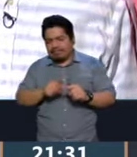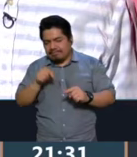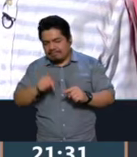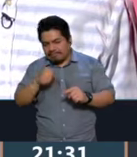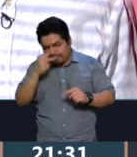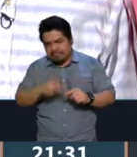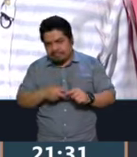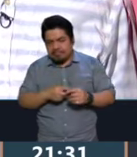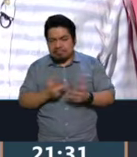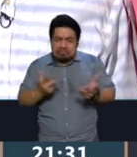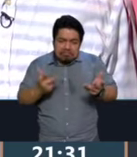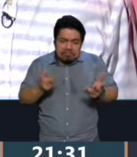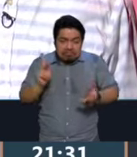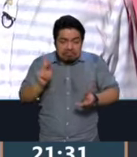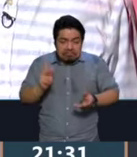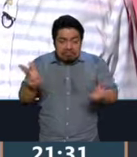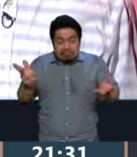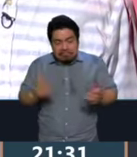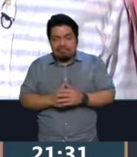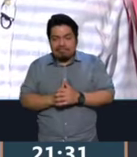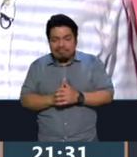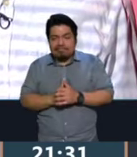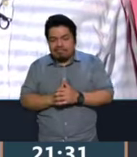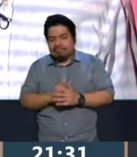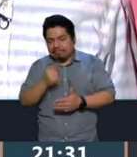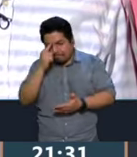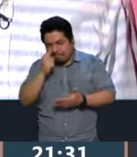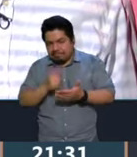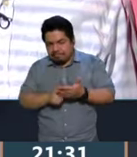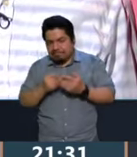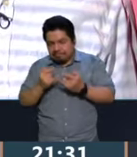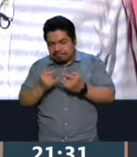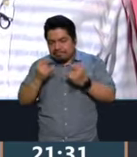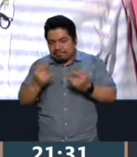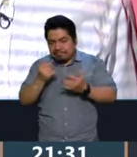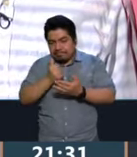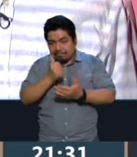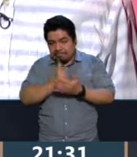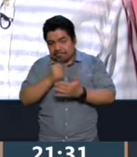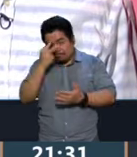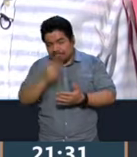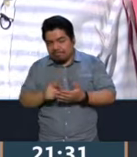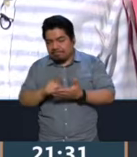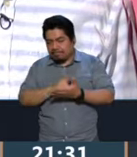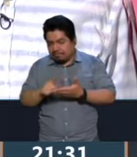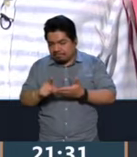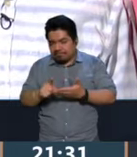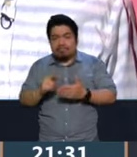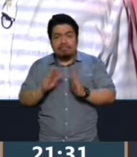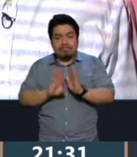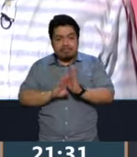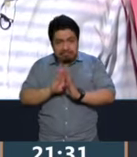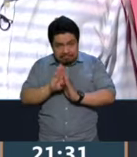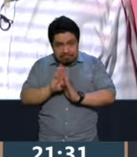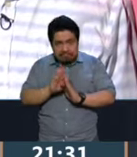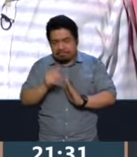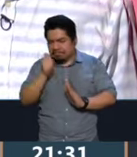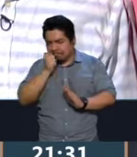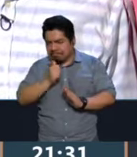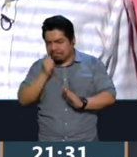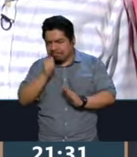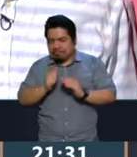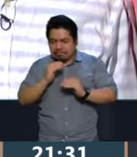país. Pero pues sí creo que históricamente la Ciudad de México es una ciudad de derechos, progresista, que siempre está